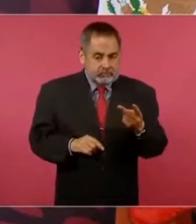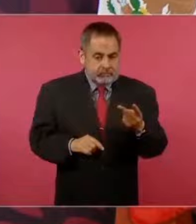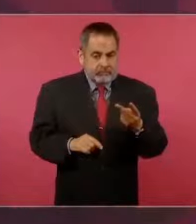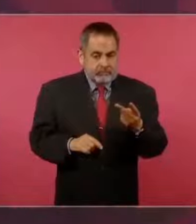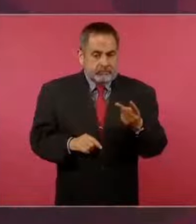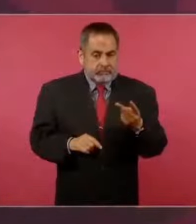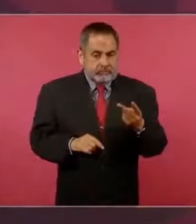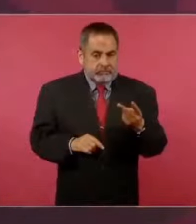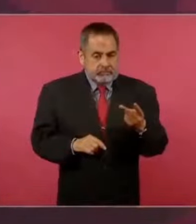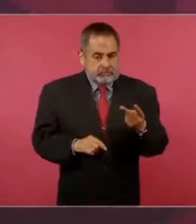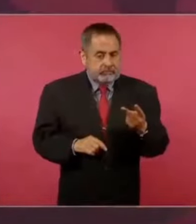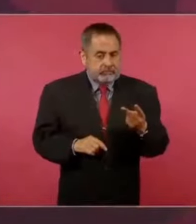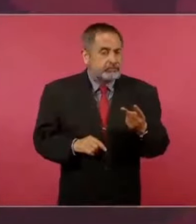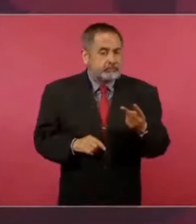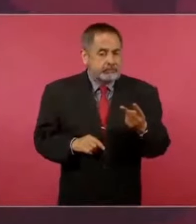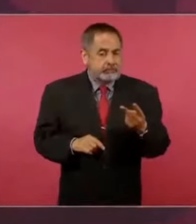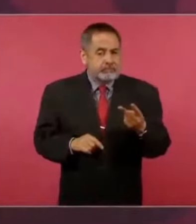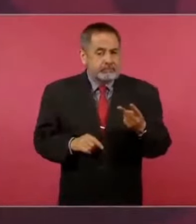es que